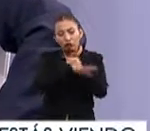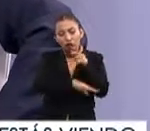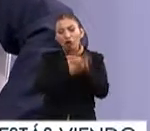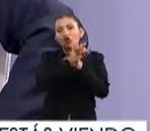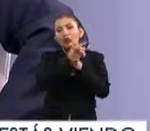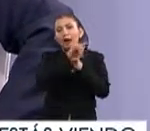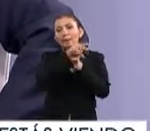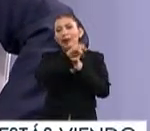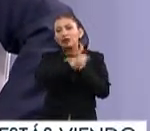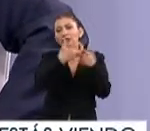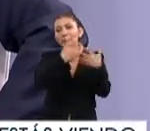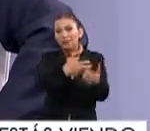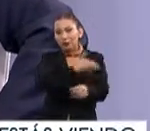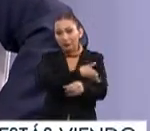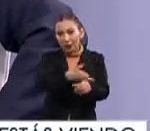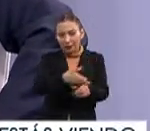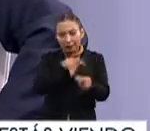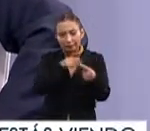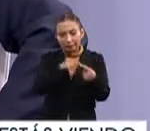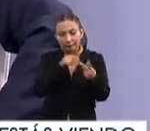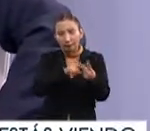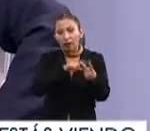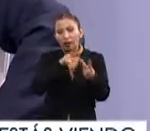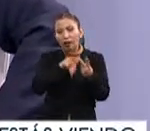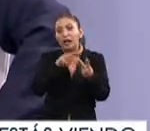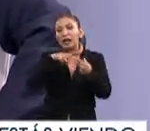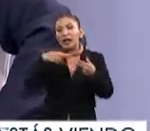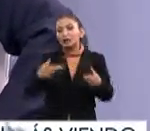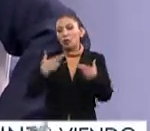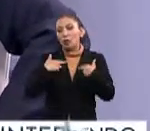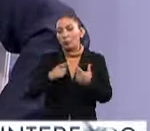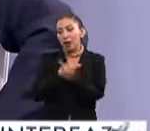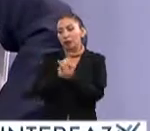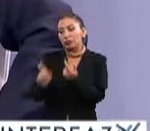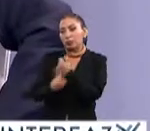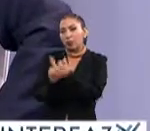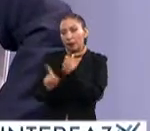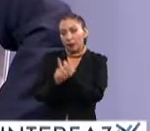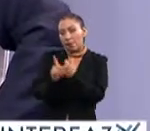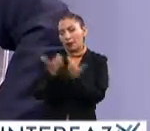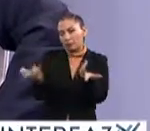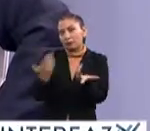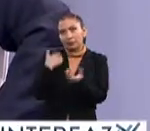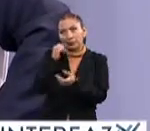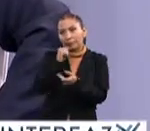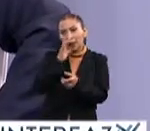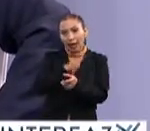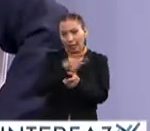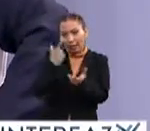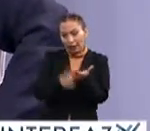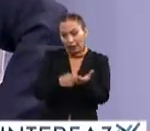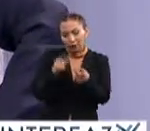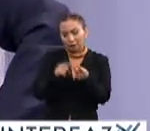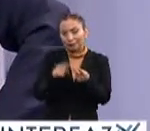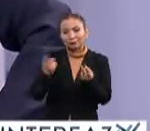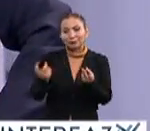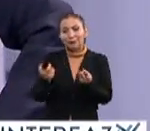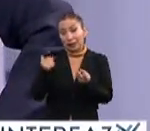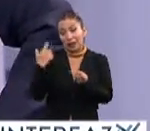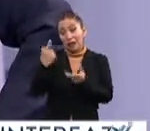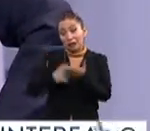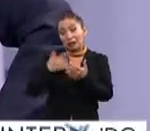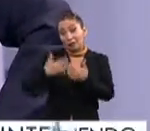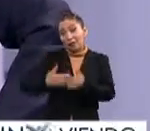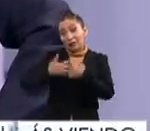fundamentos, fundamentos de la empresa familiar. Seguimos con relaciones humanas y conflicto, que por cierto no faltan. Sí, claro, sí, ¿no? Sobre todo en las